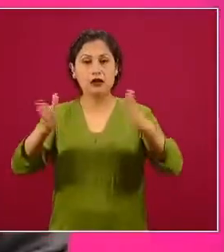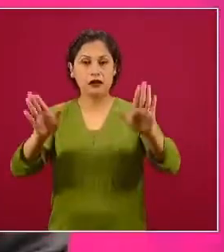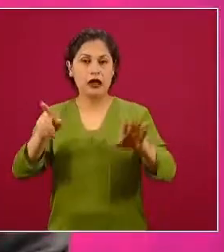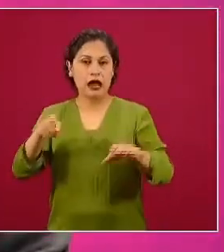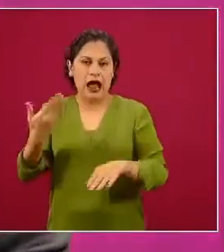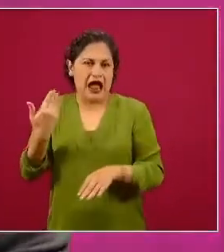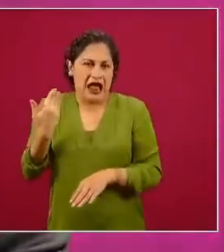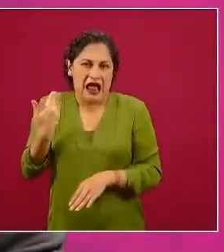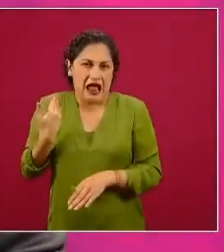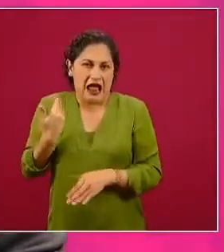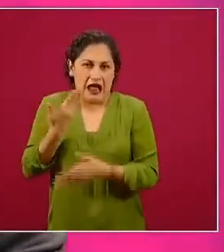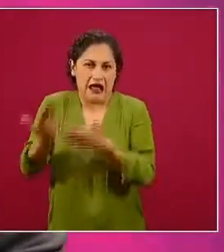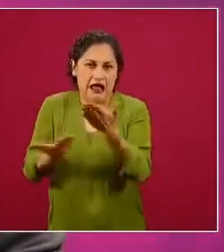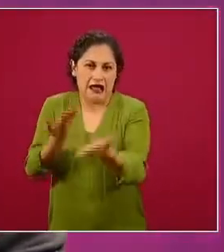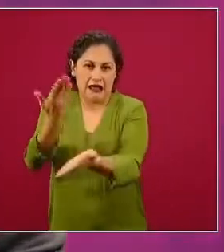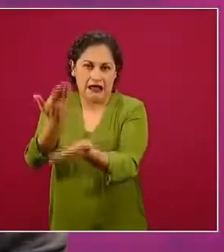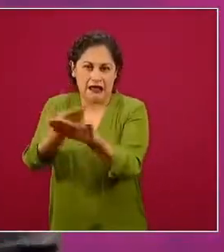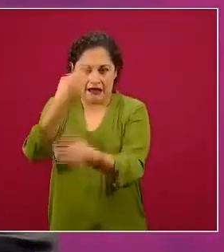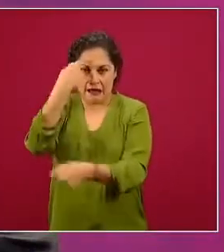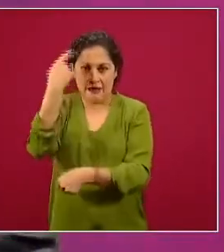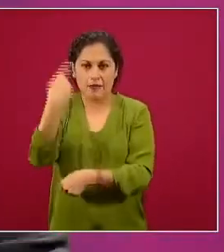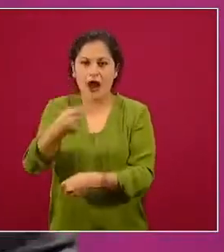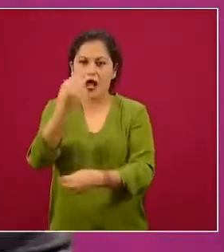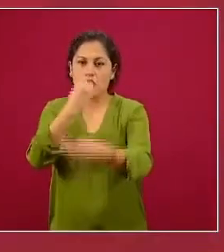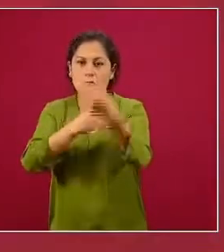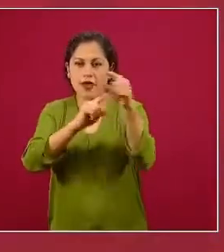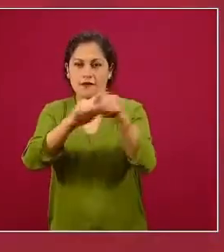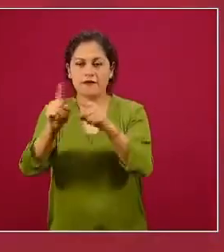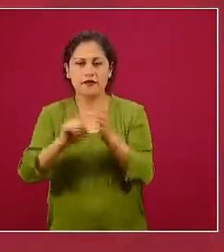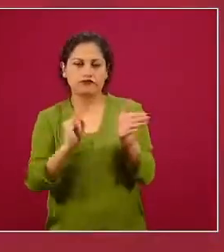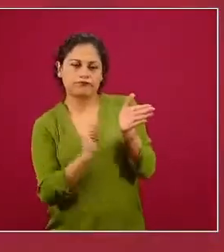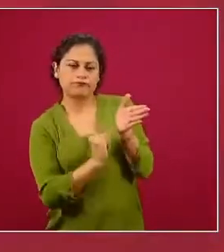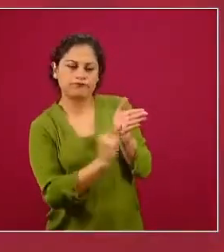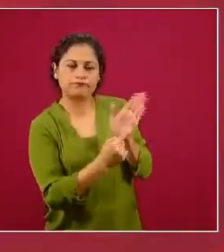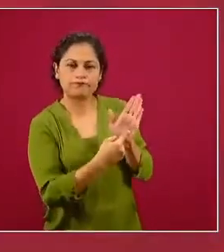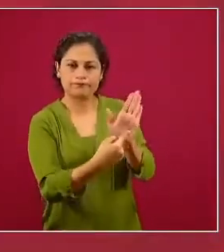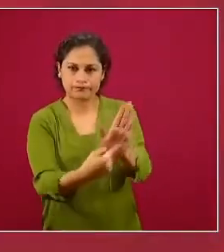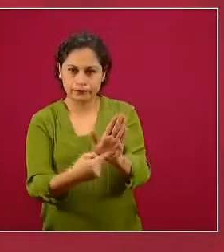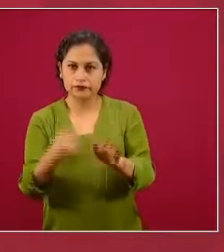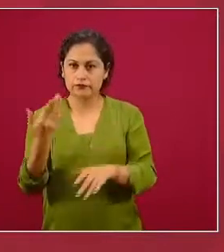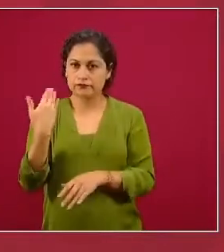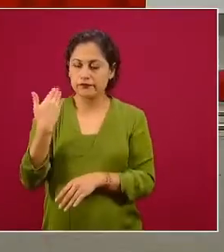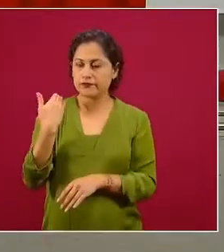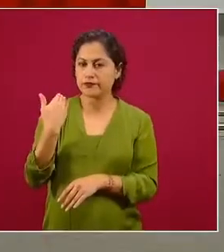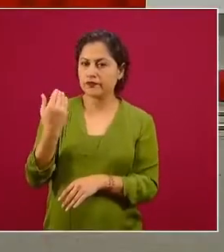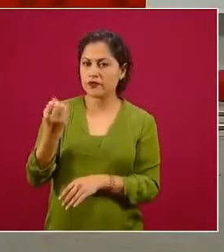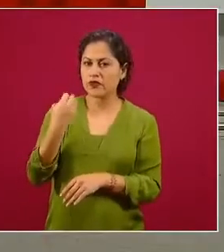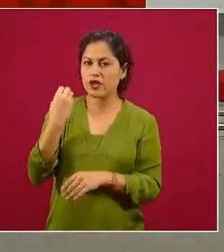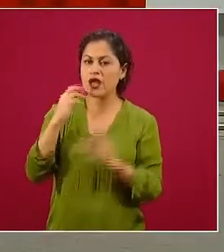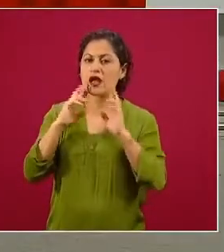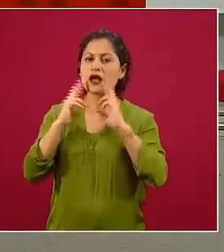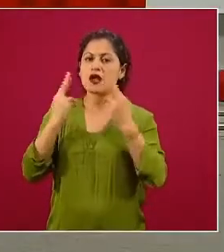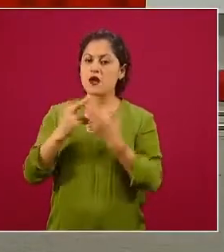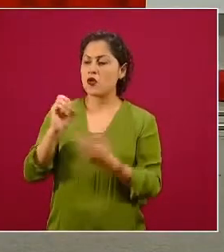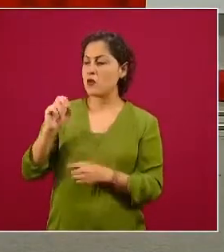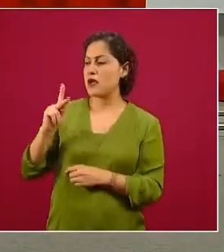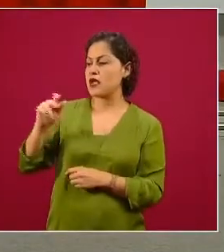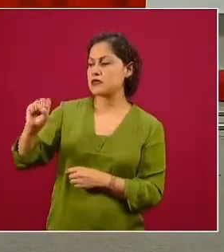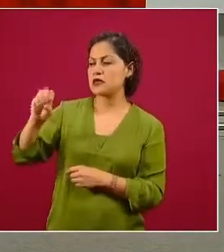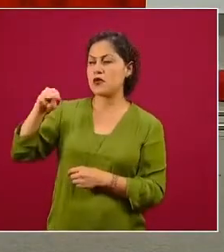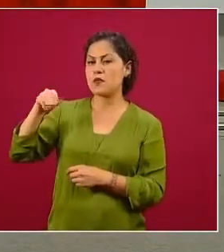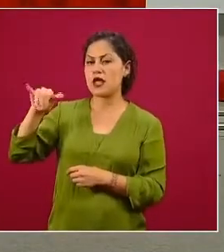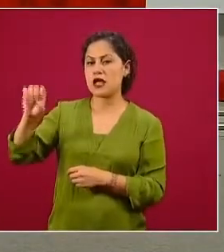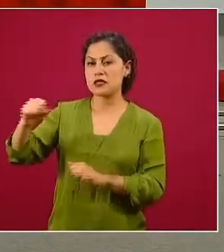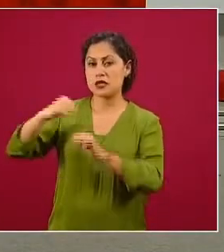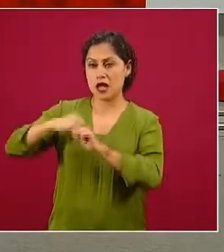frontales. Hemos planteado políticas fiscales. Hace poco tuvimos un foro organizado por la OPS-OMS, Organización Panamericana y